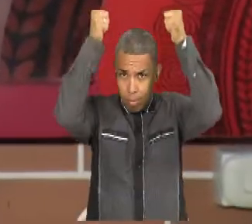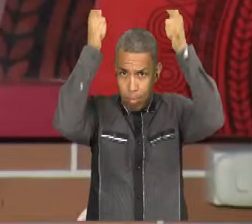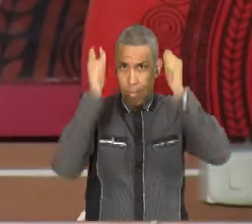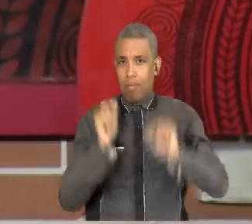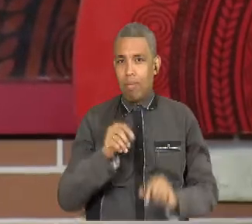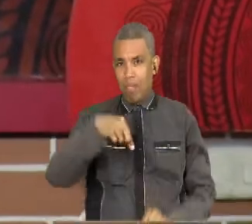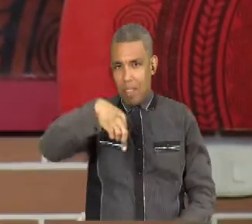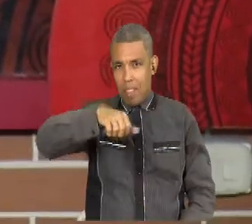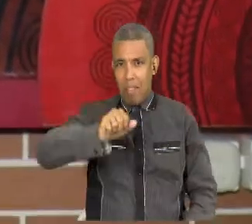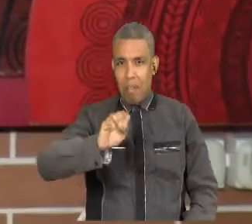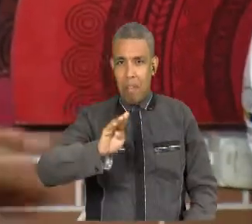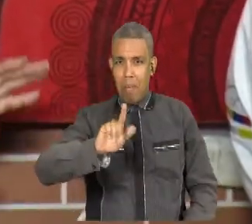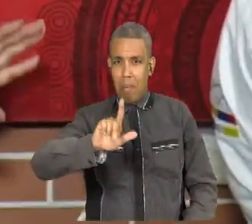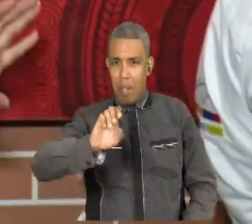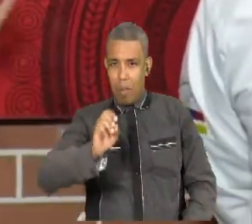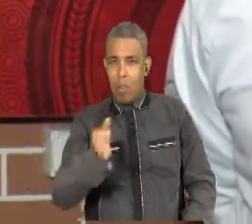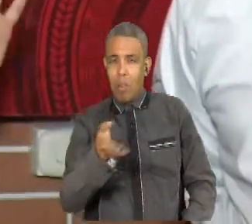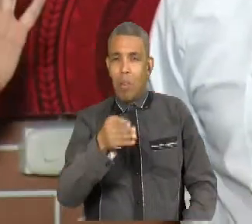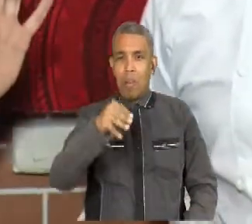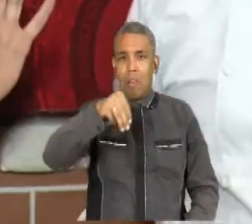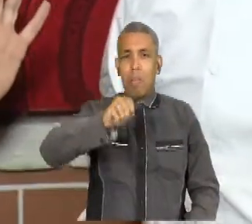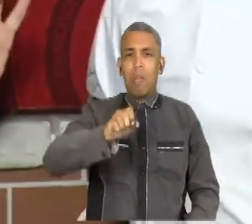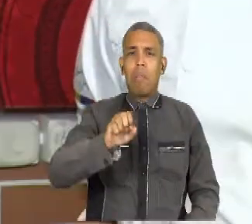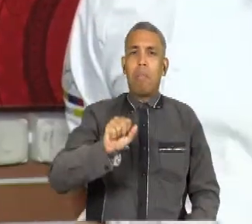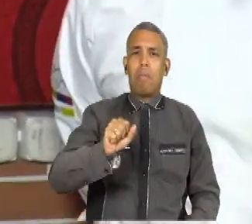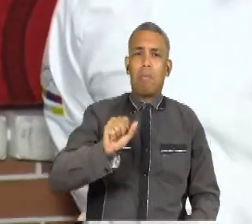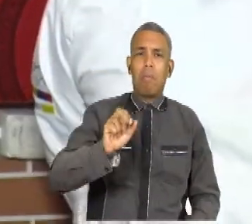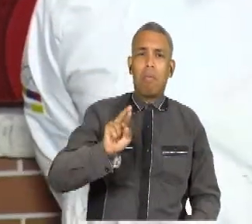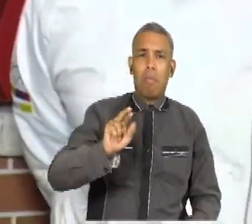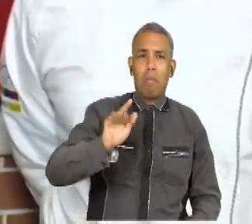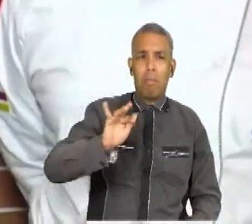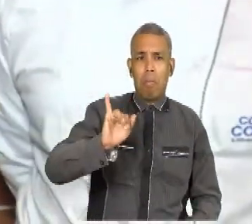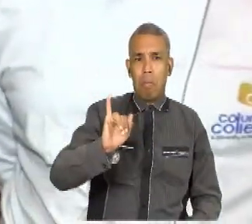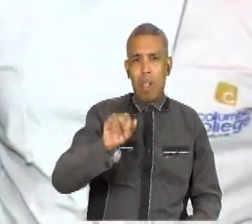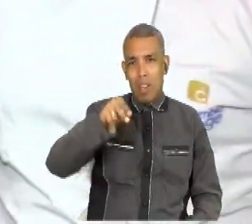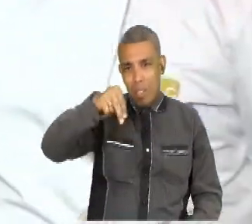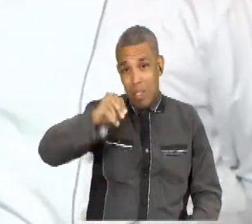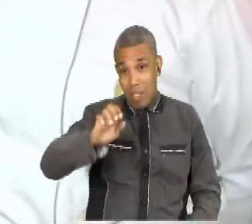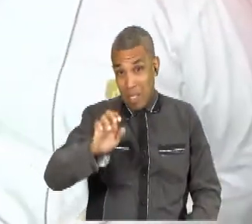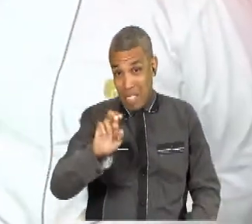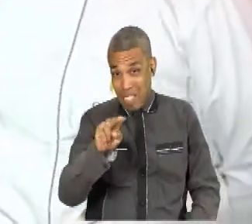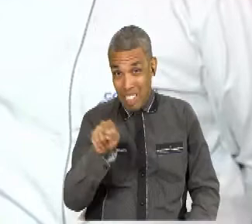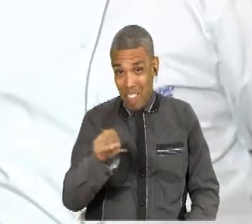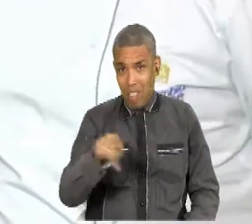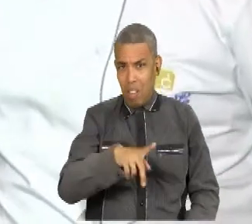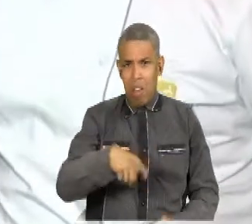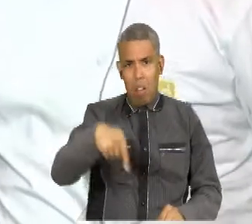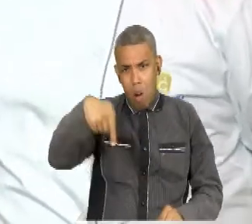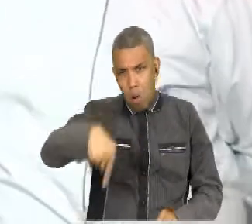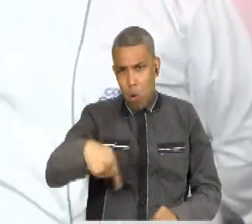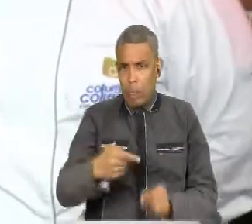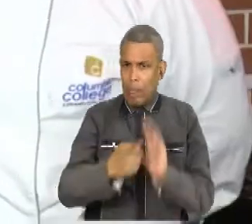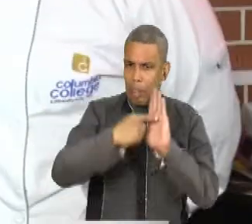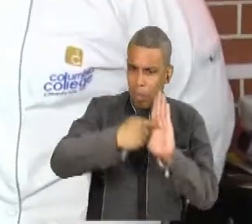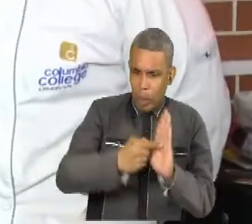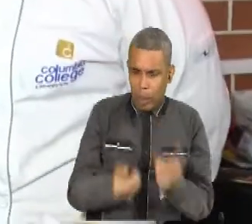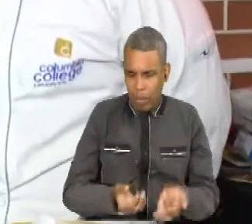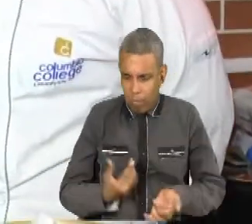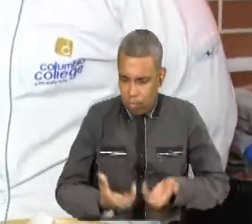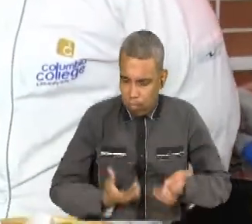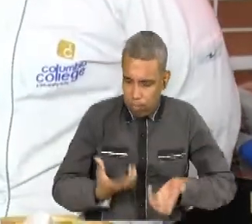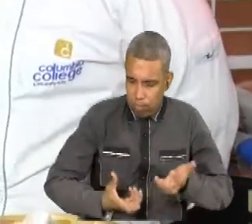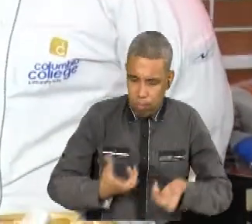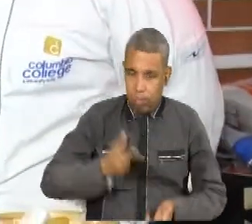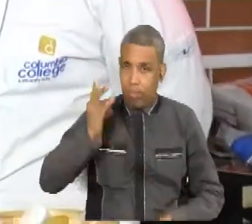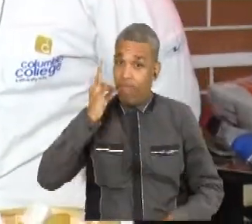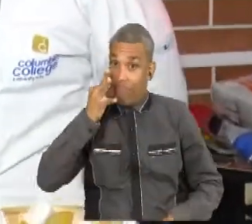Pablo Martínez y nos va a contar acerca de hoy. Tenemos platos súper ricos, pero son los platos que tenemos en la cervecería para